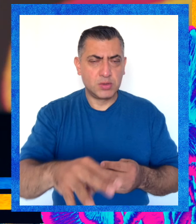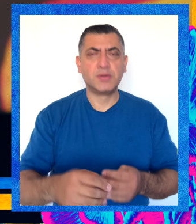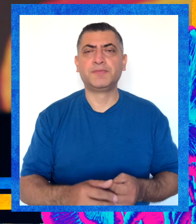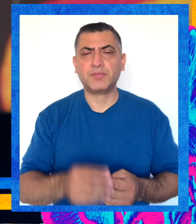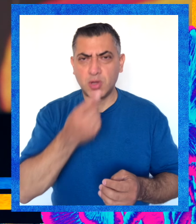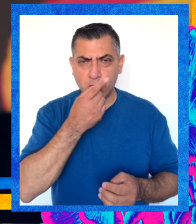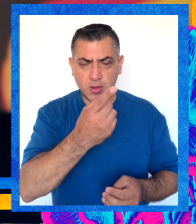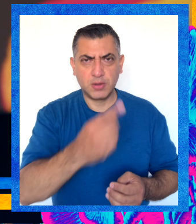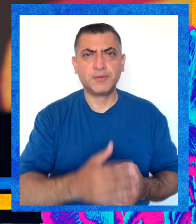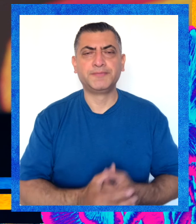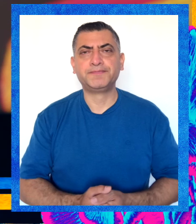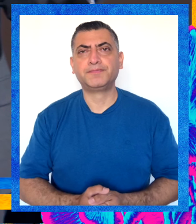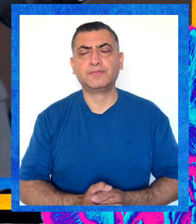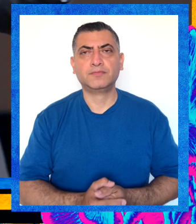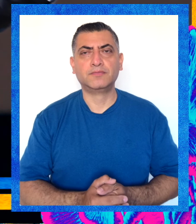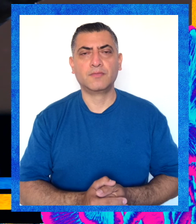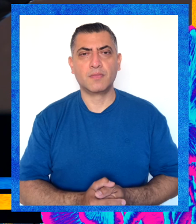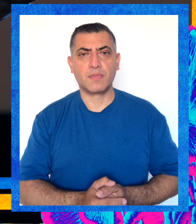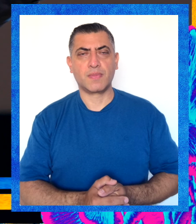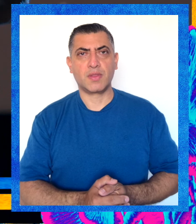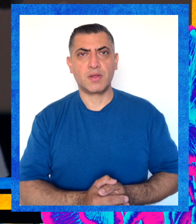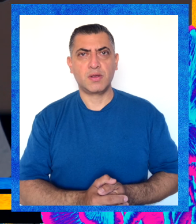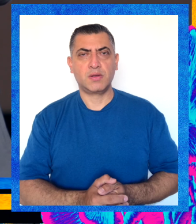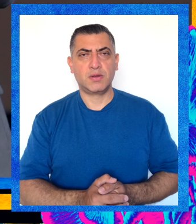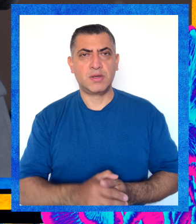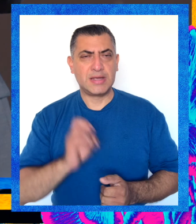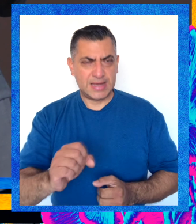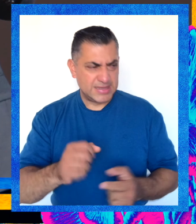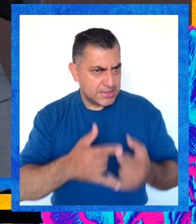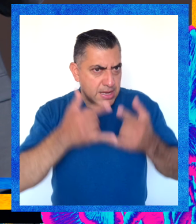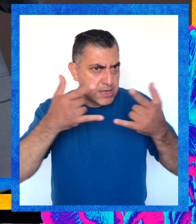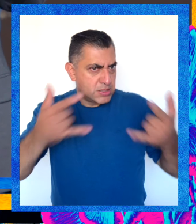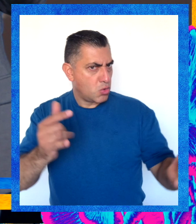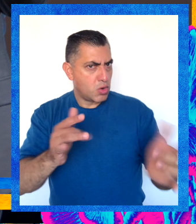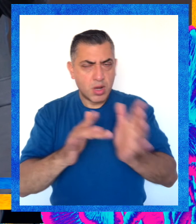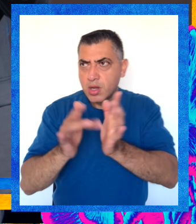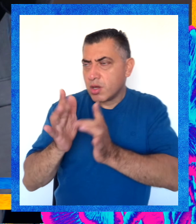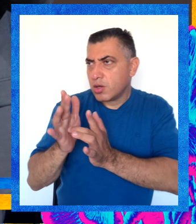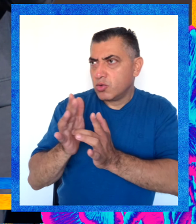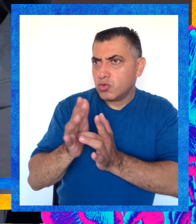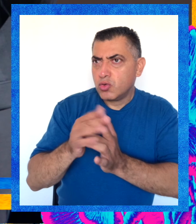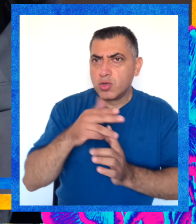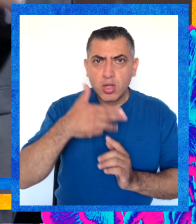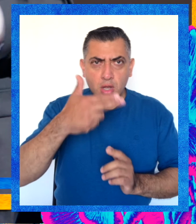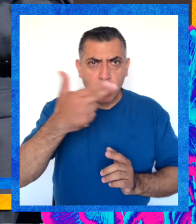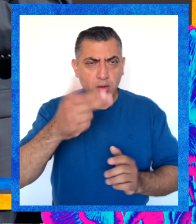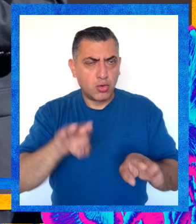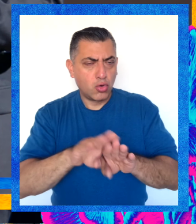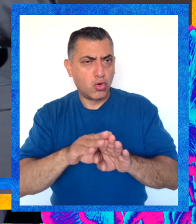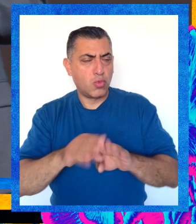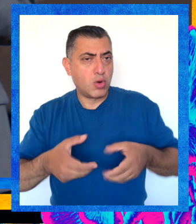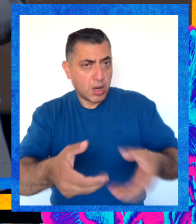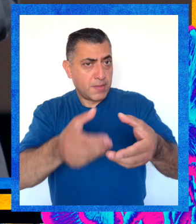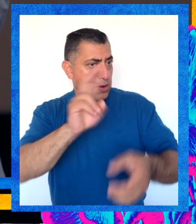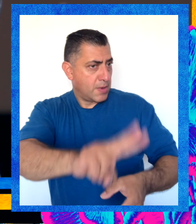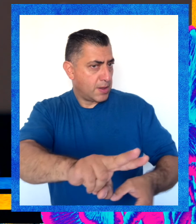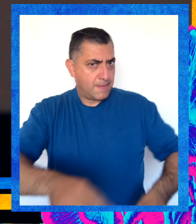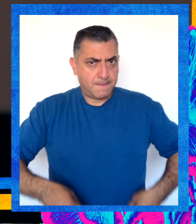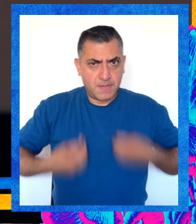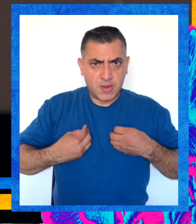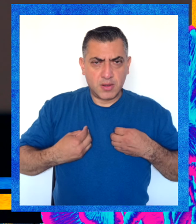lean conmigo dice la palabra del señor así es el contexto de jesús hablando acerca de él como el camino la verdad y la vida